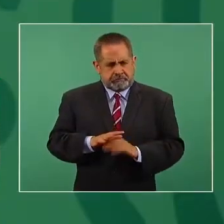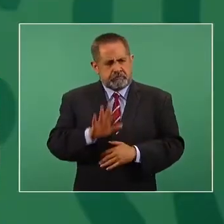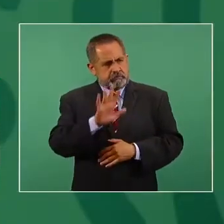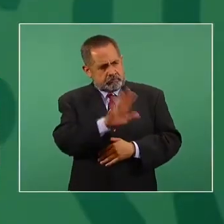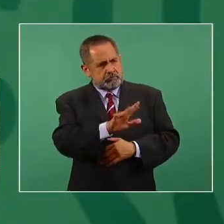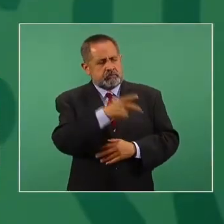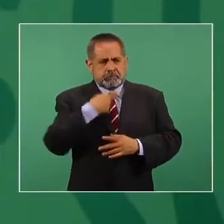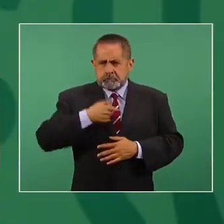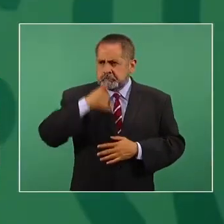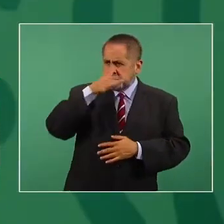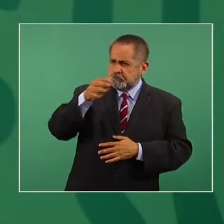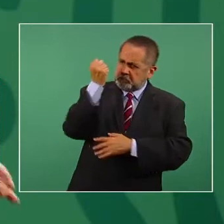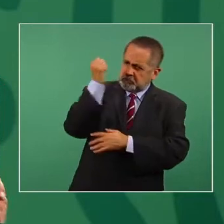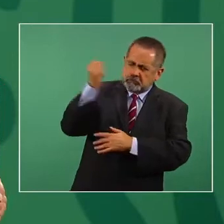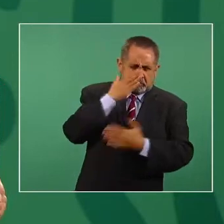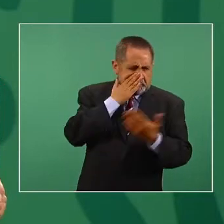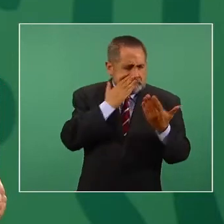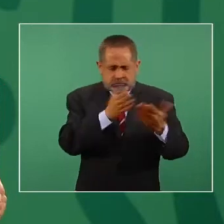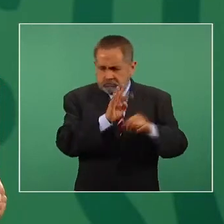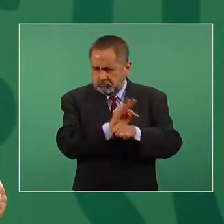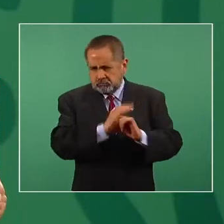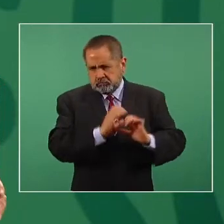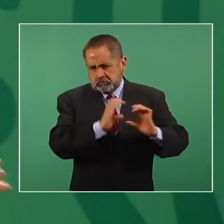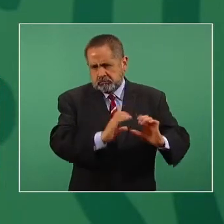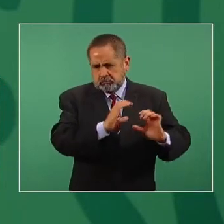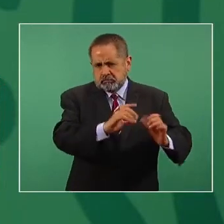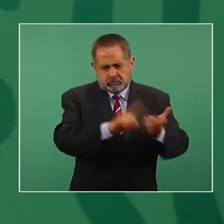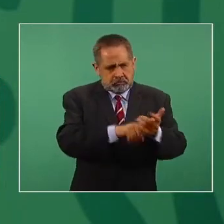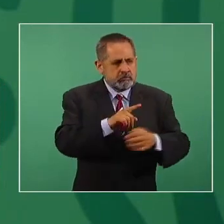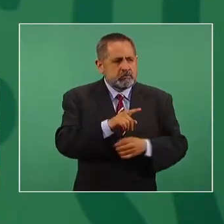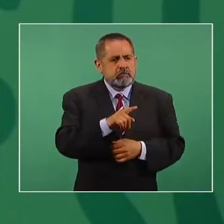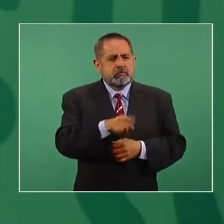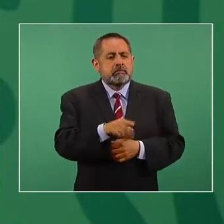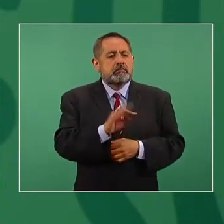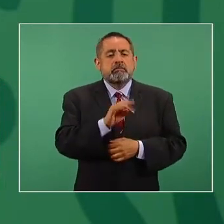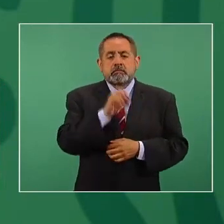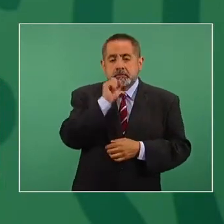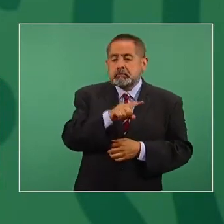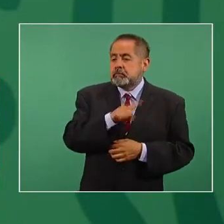están protestando y también de